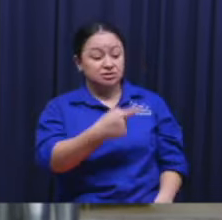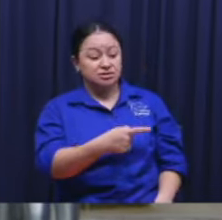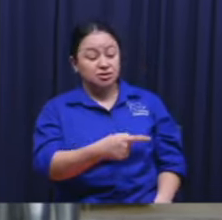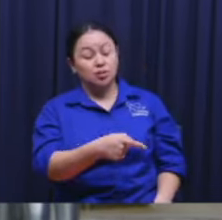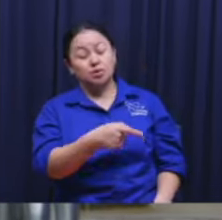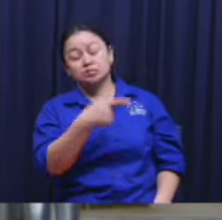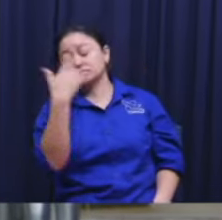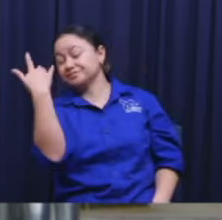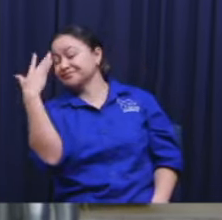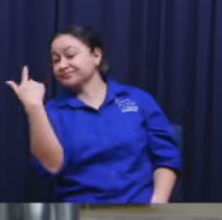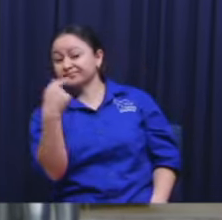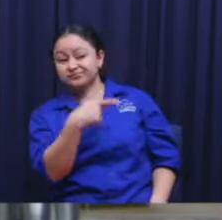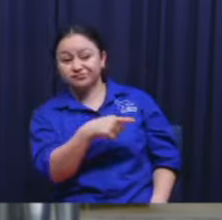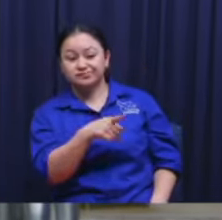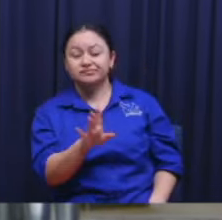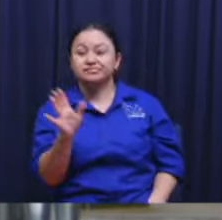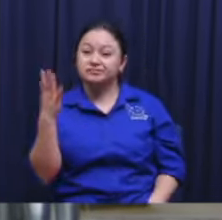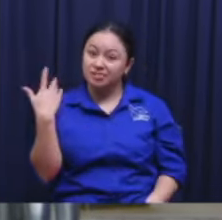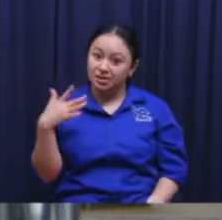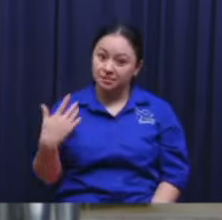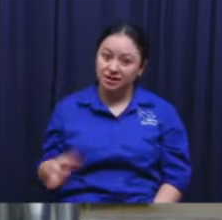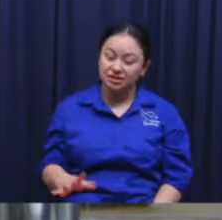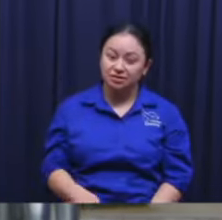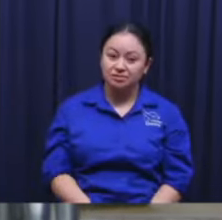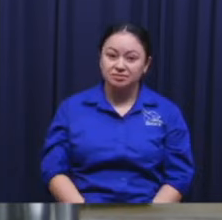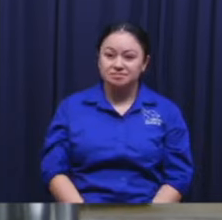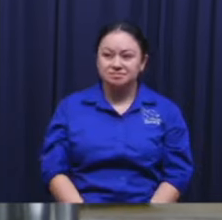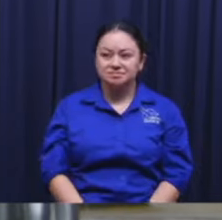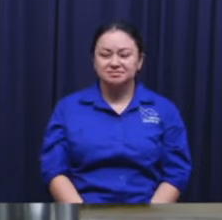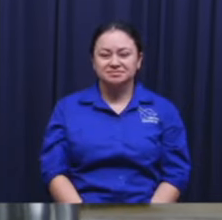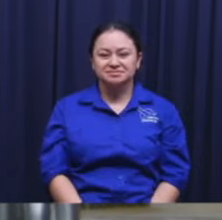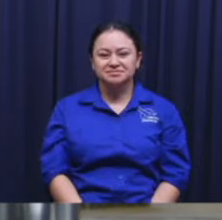sí, Irán, a ver lo que va a pasar.